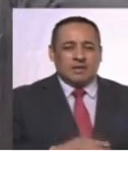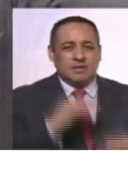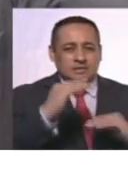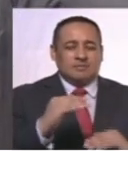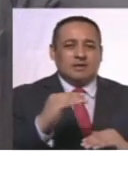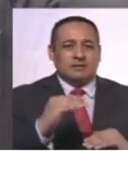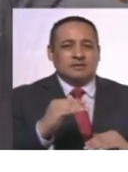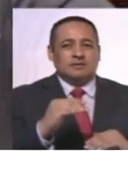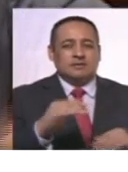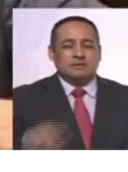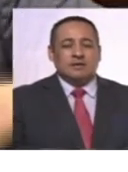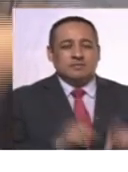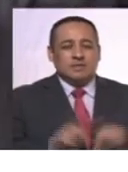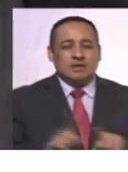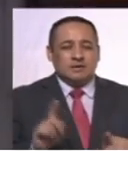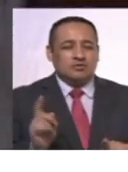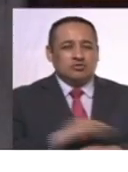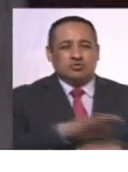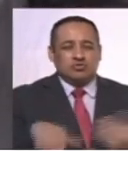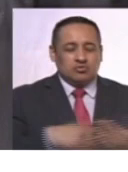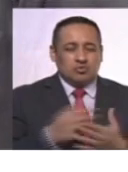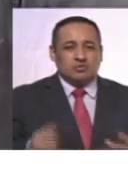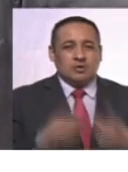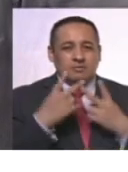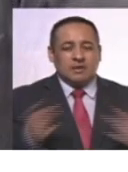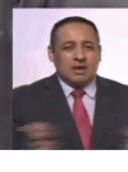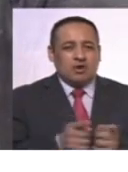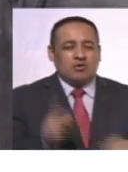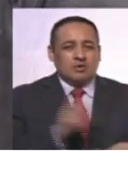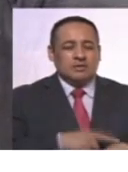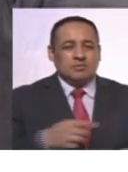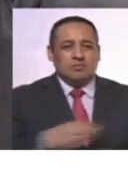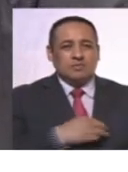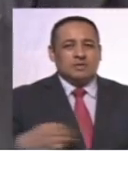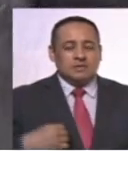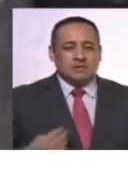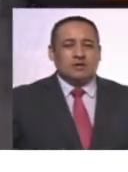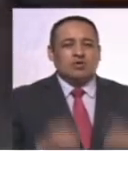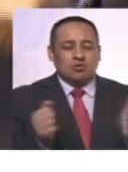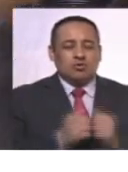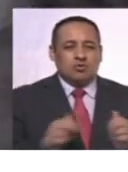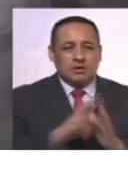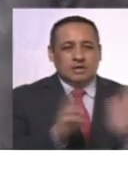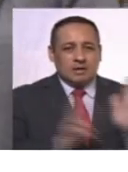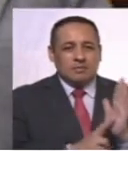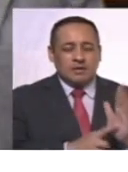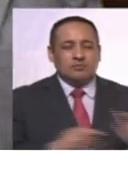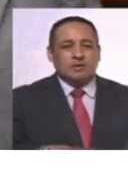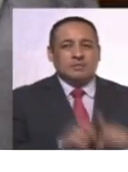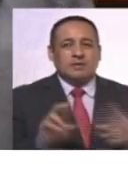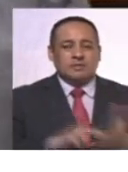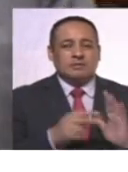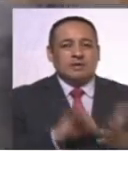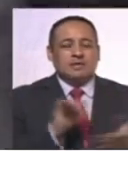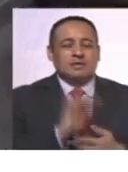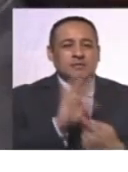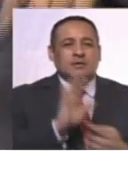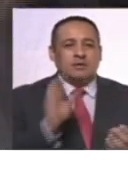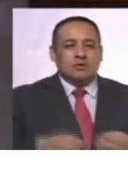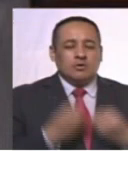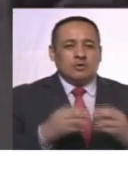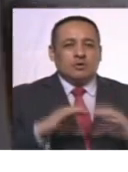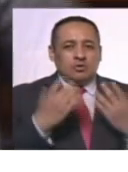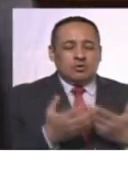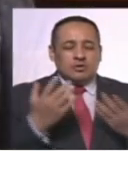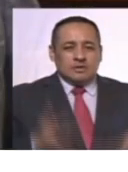instancias? Entonces, todo eso le ahorraríamos, señora ministra, con el reglamento, pues, que tienen que sacar, porque el Congreso